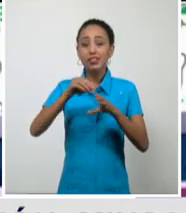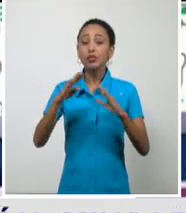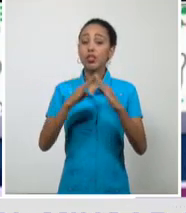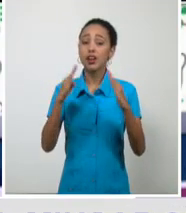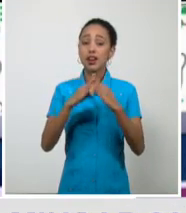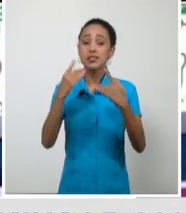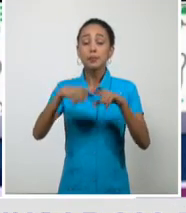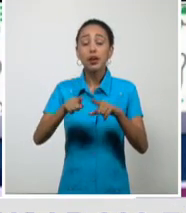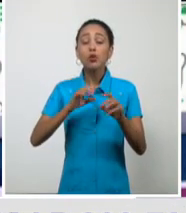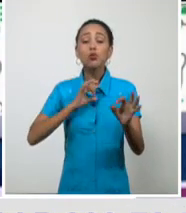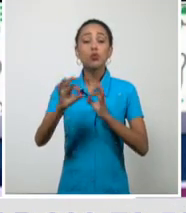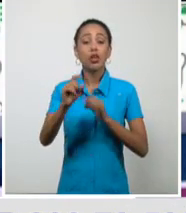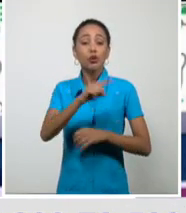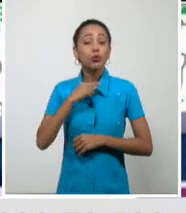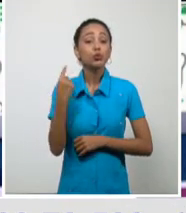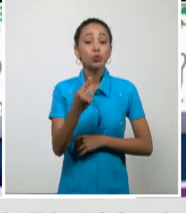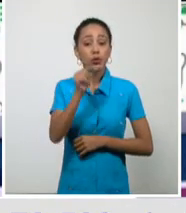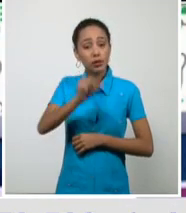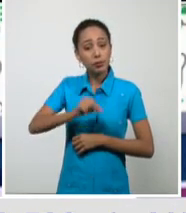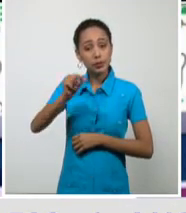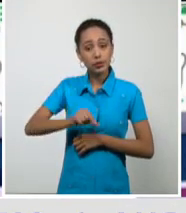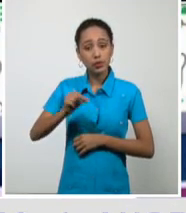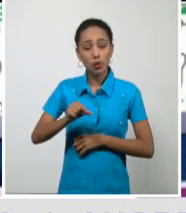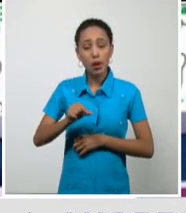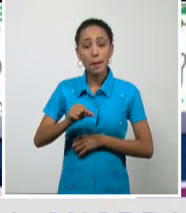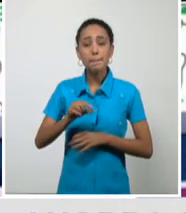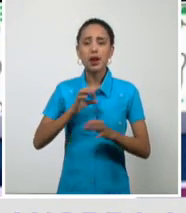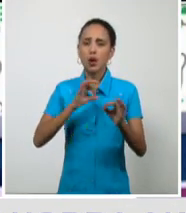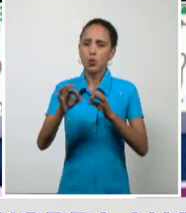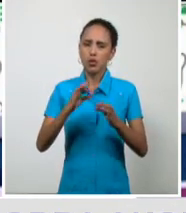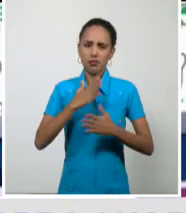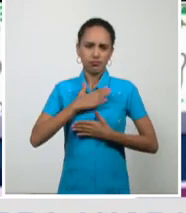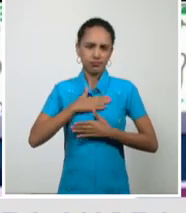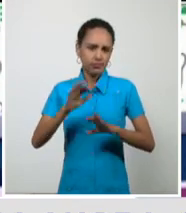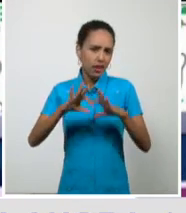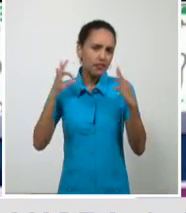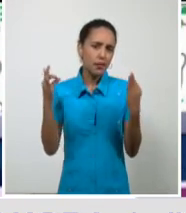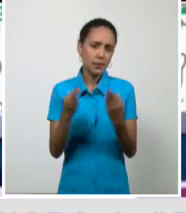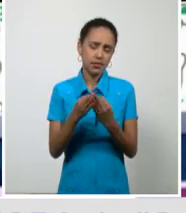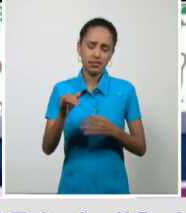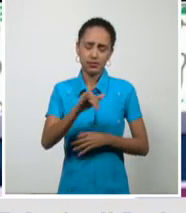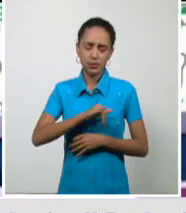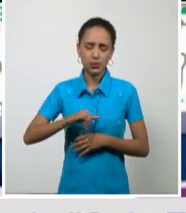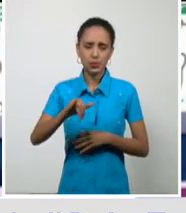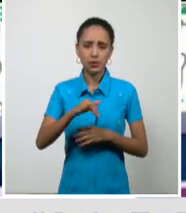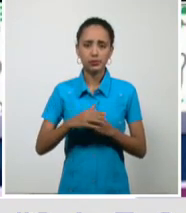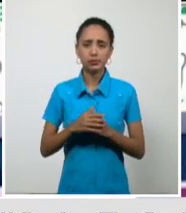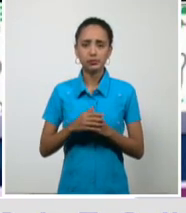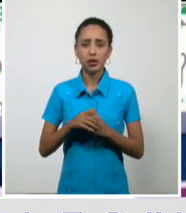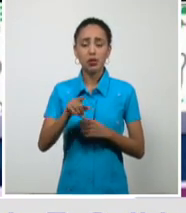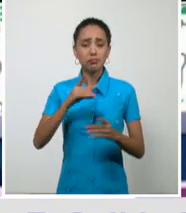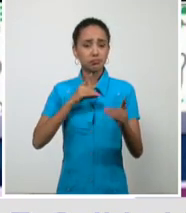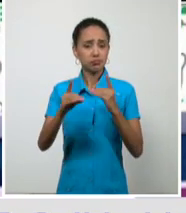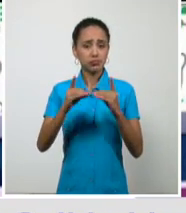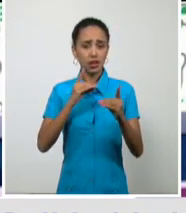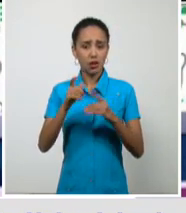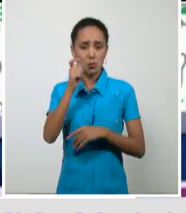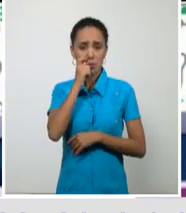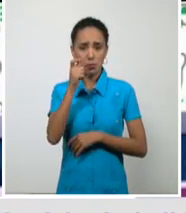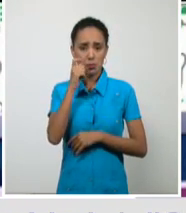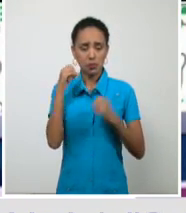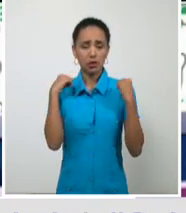protegernos todos también para cuidar a todos los miembros de nuestra familia. Converso una vez más con Jorge Álvarez,